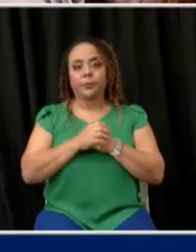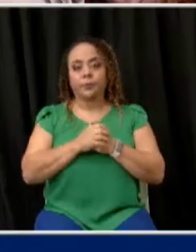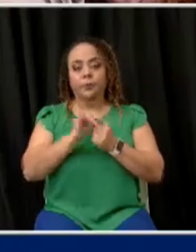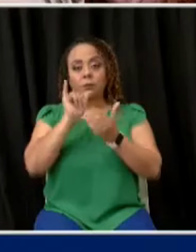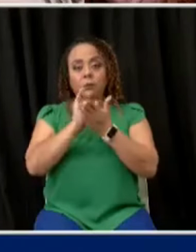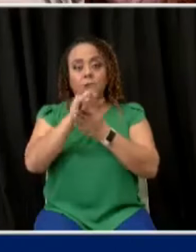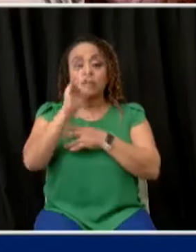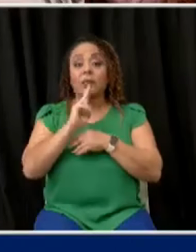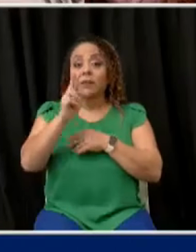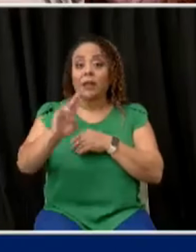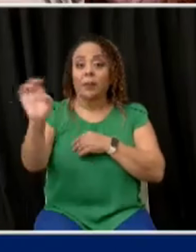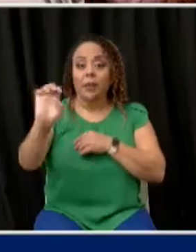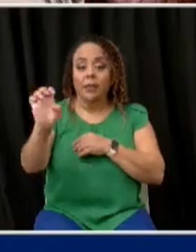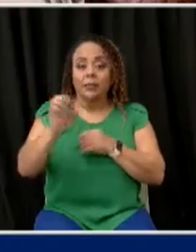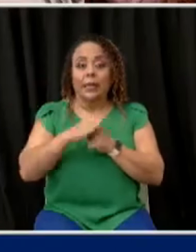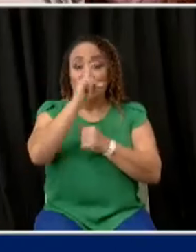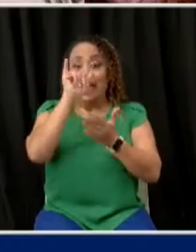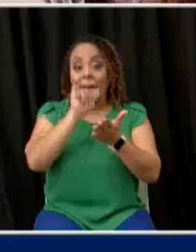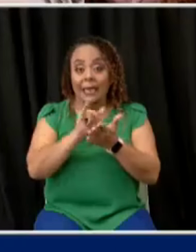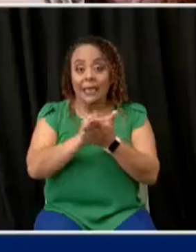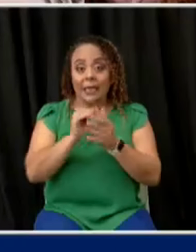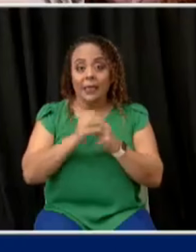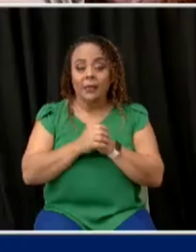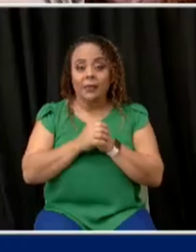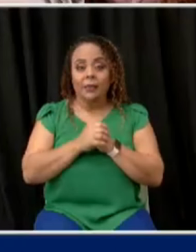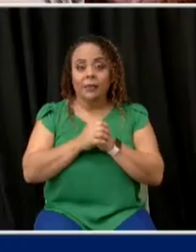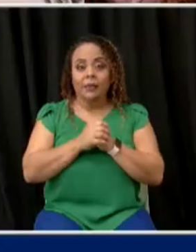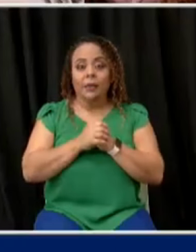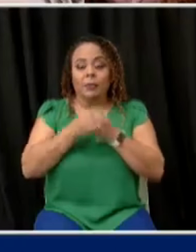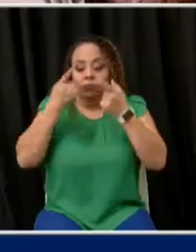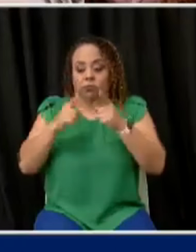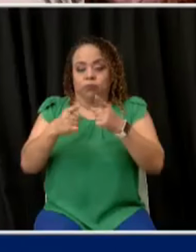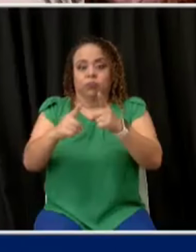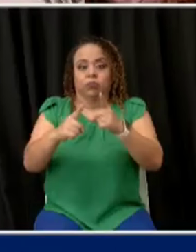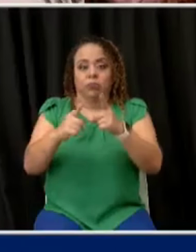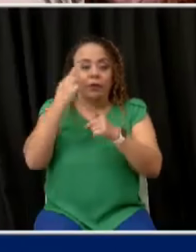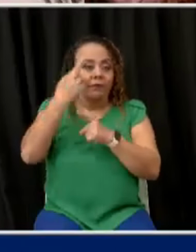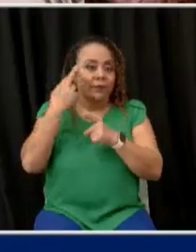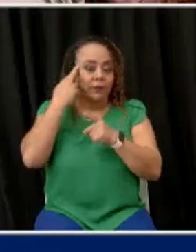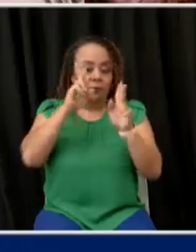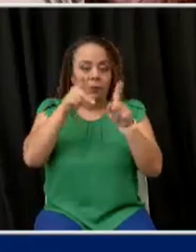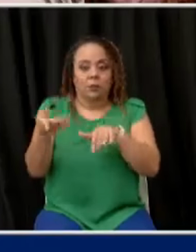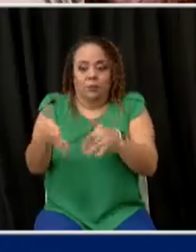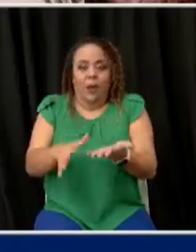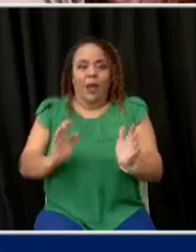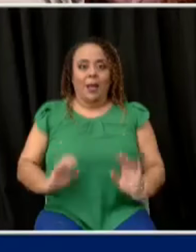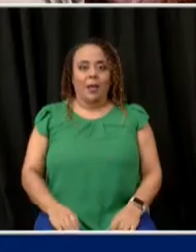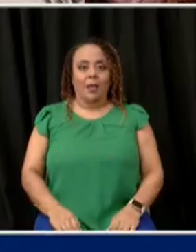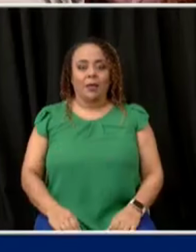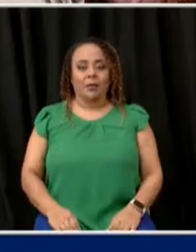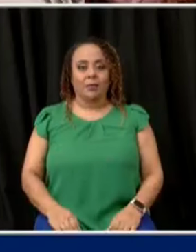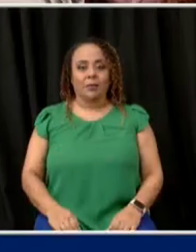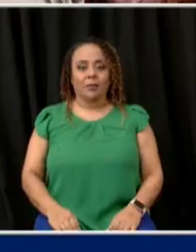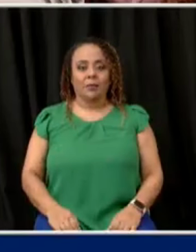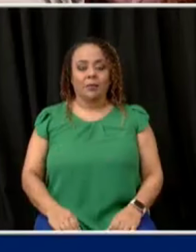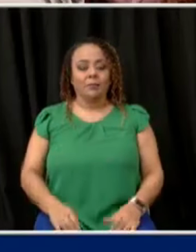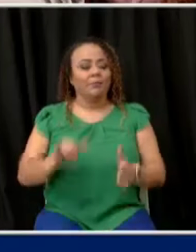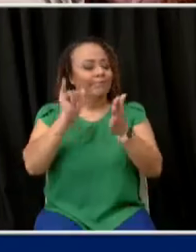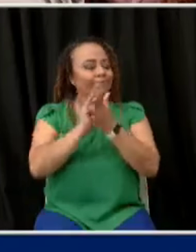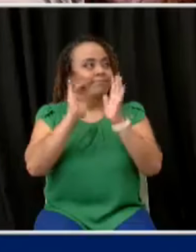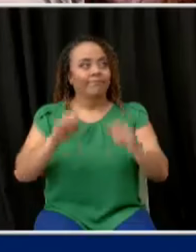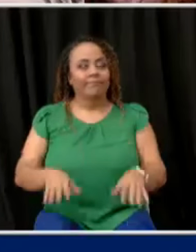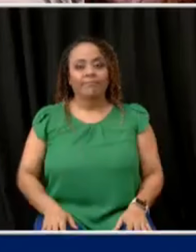una verdadera emergencia, y ahí es donde ocurren los casos de la gente que se te muere. Eso es, o